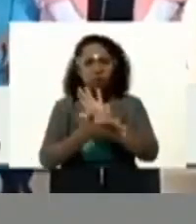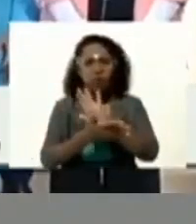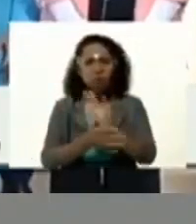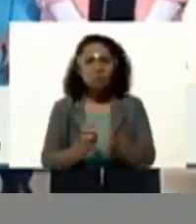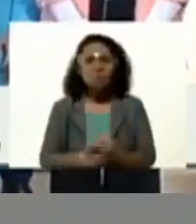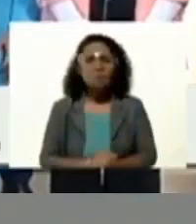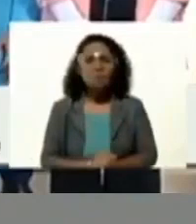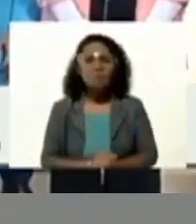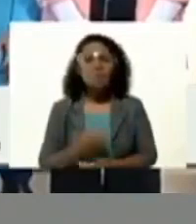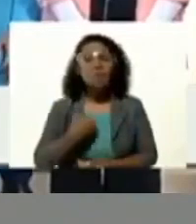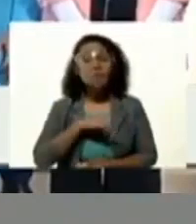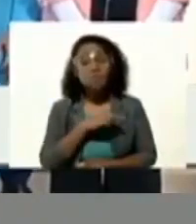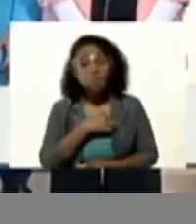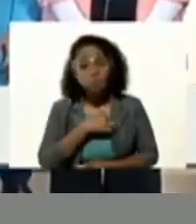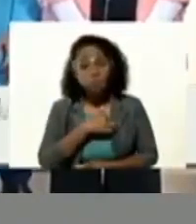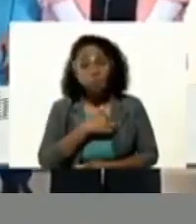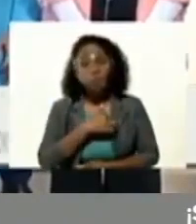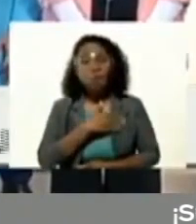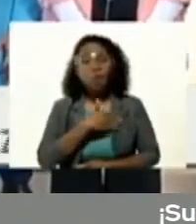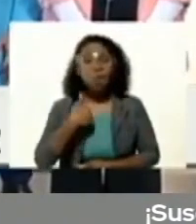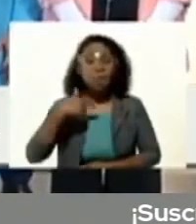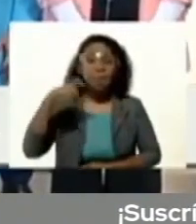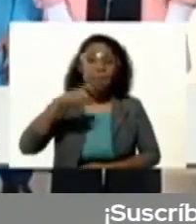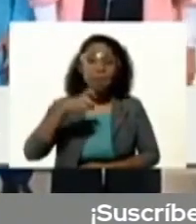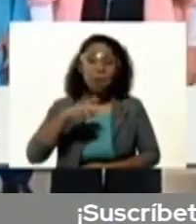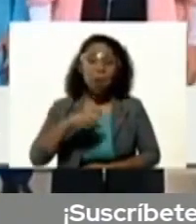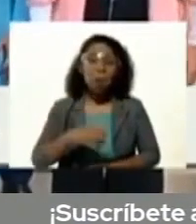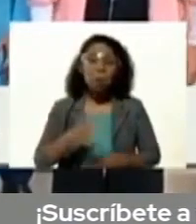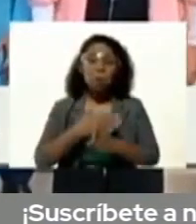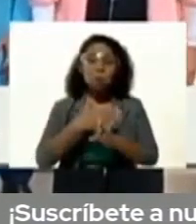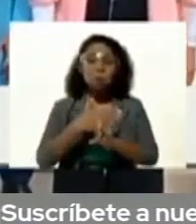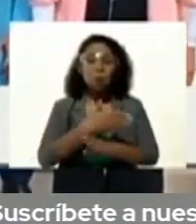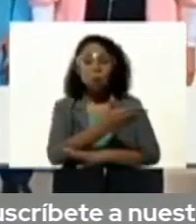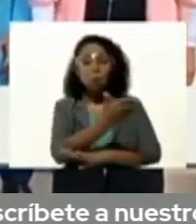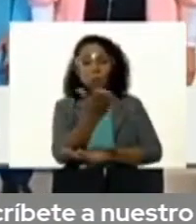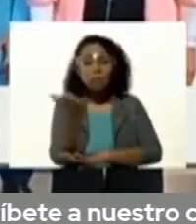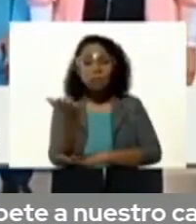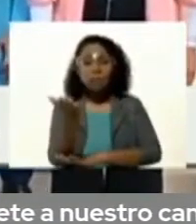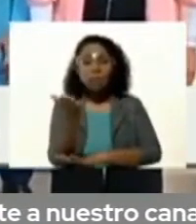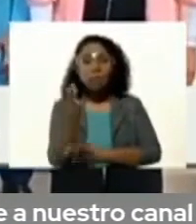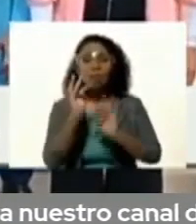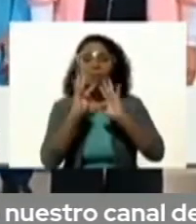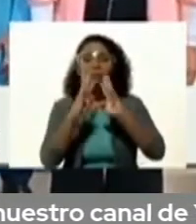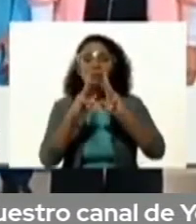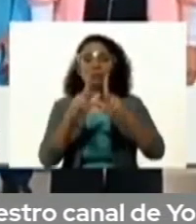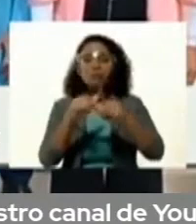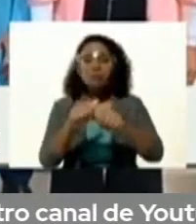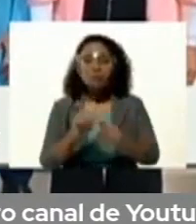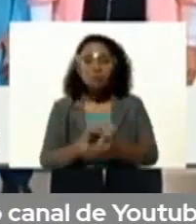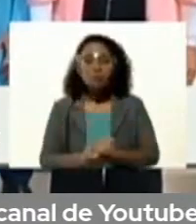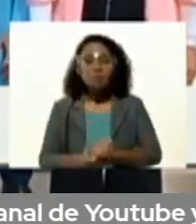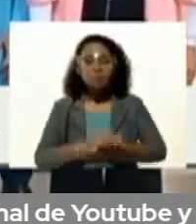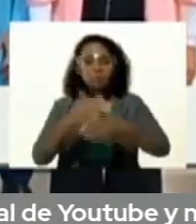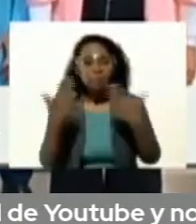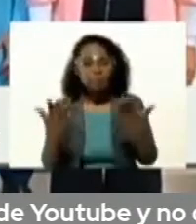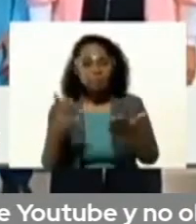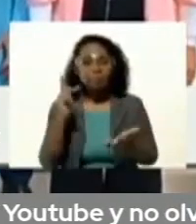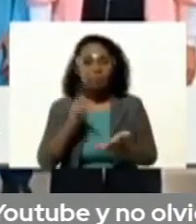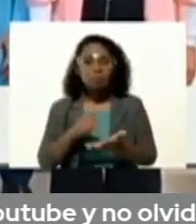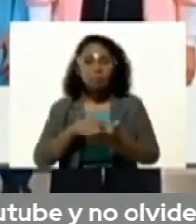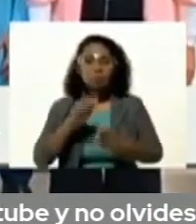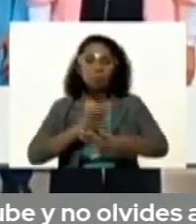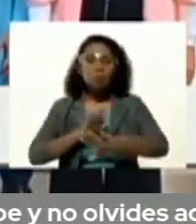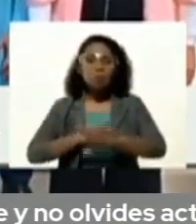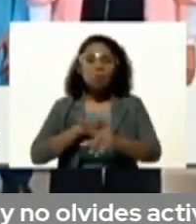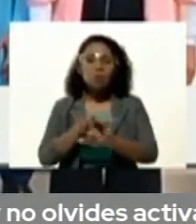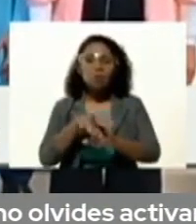Y consideramos necesario compartir con ustedes el hecho de que se presentó una